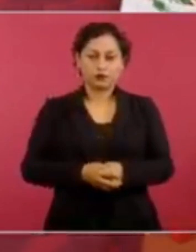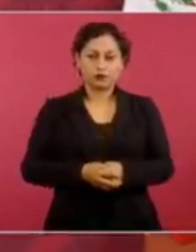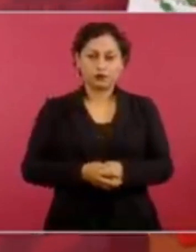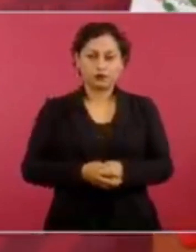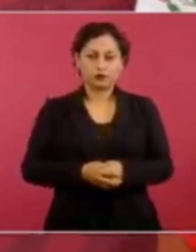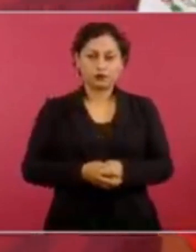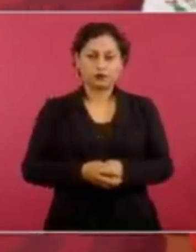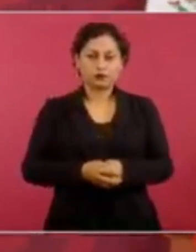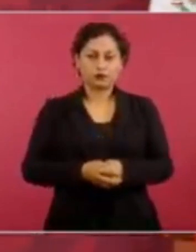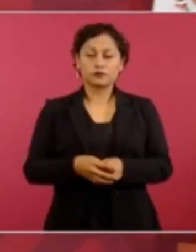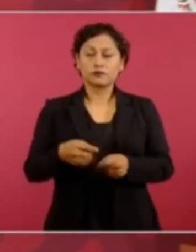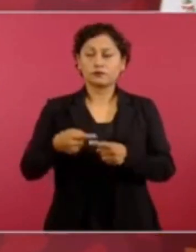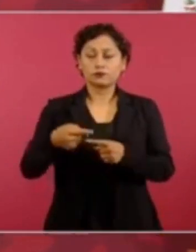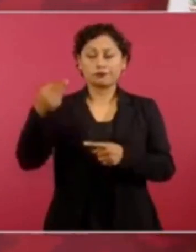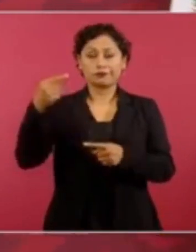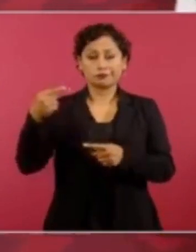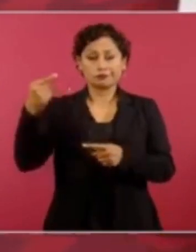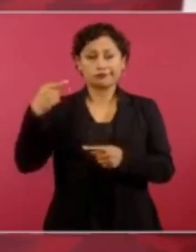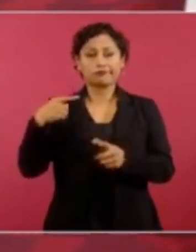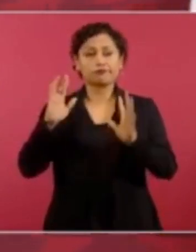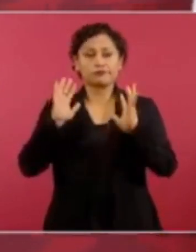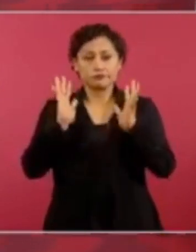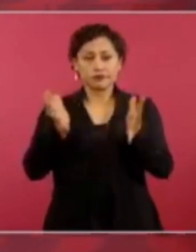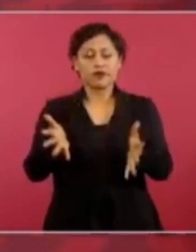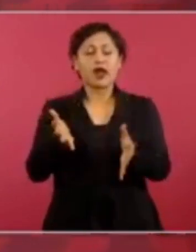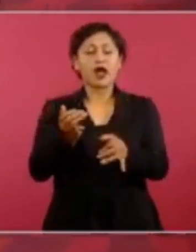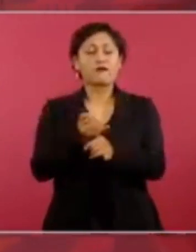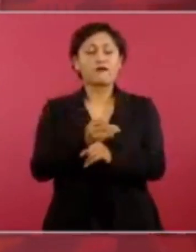se ha informado de que vamos